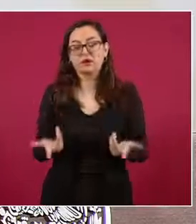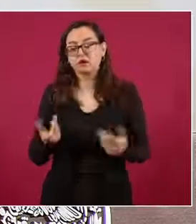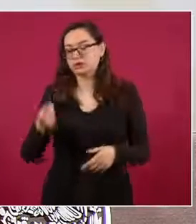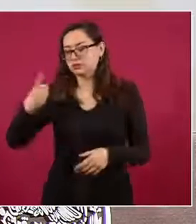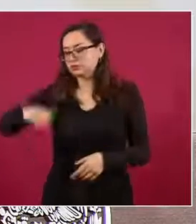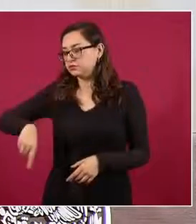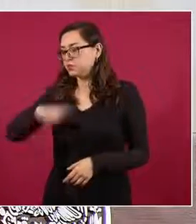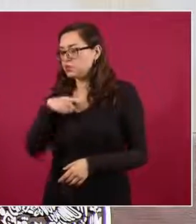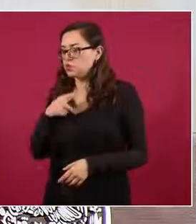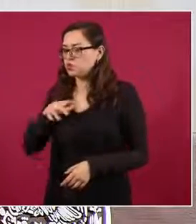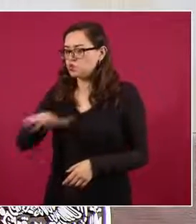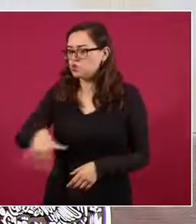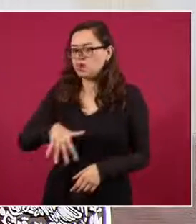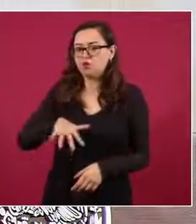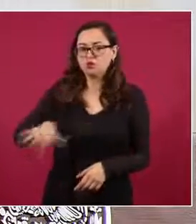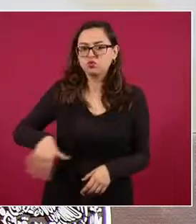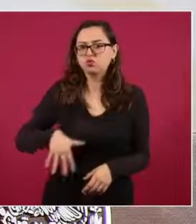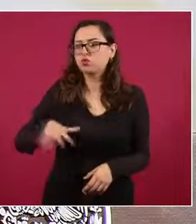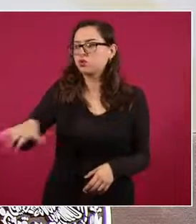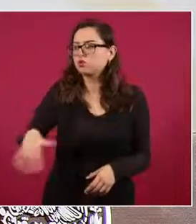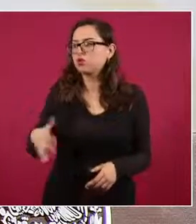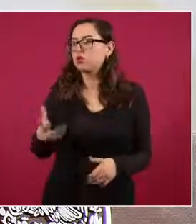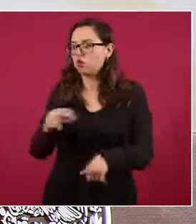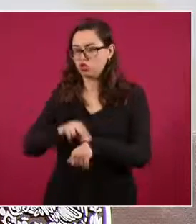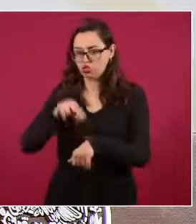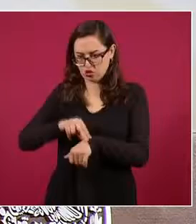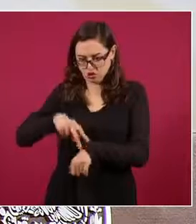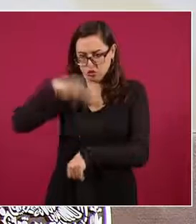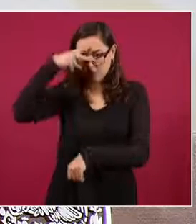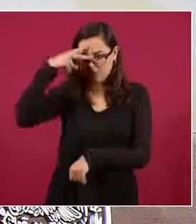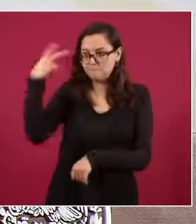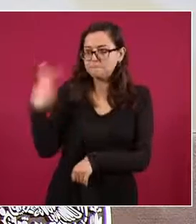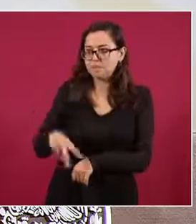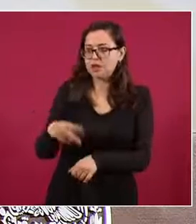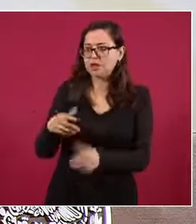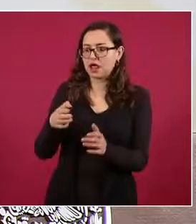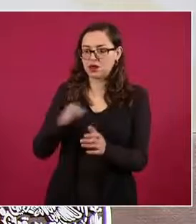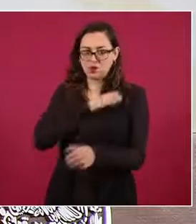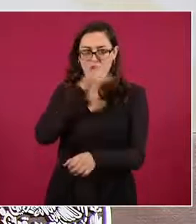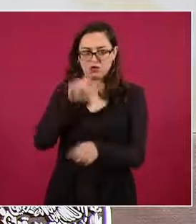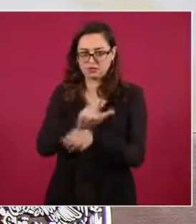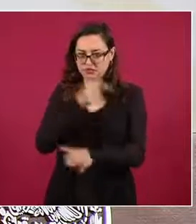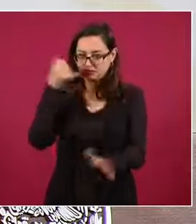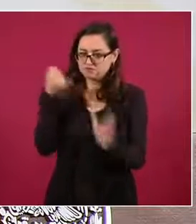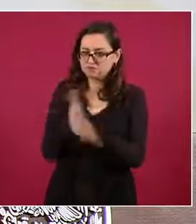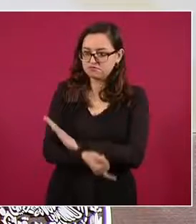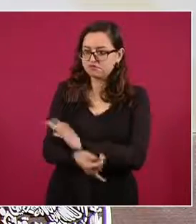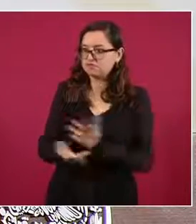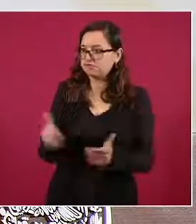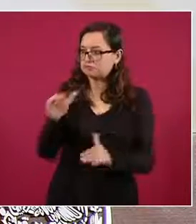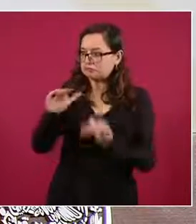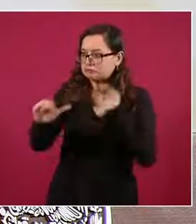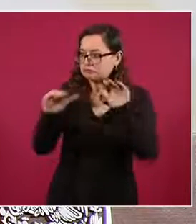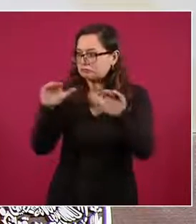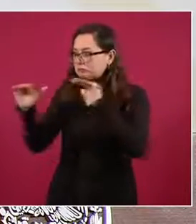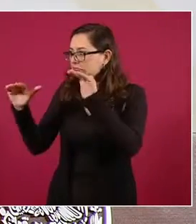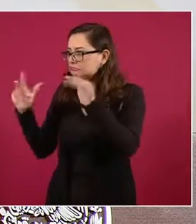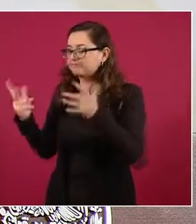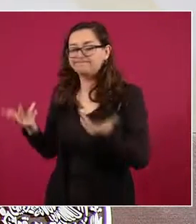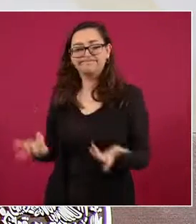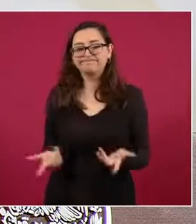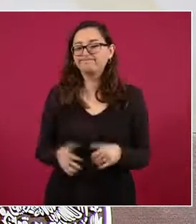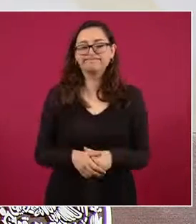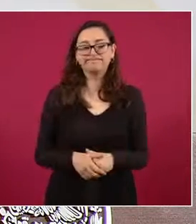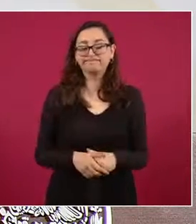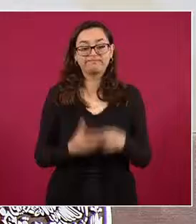estrategias para reclutar y contratar a médicos especialistas, siguen faltando muchos en varios turnos y en varias especialidades